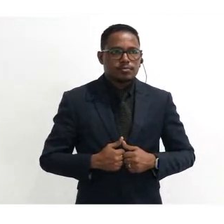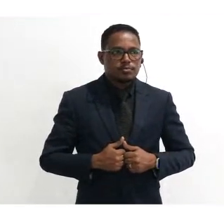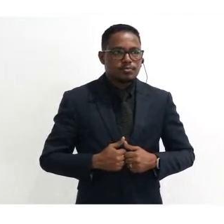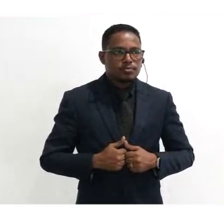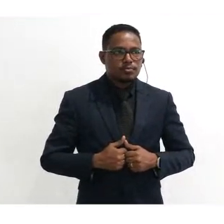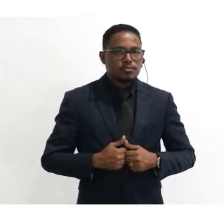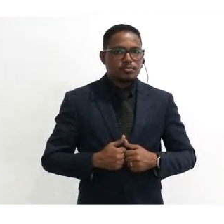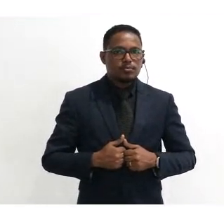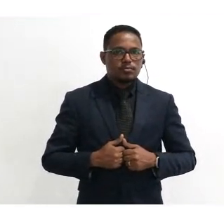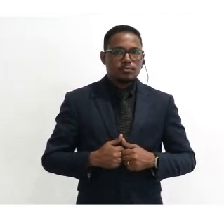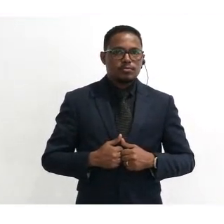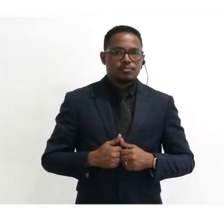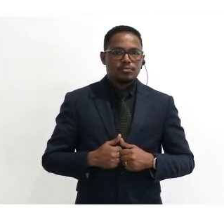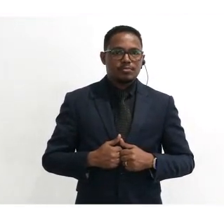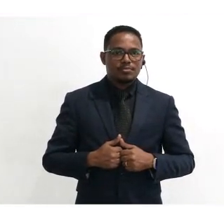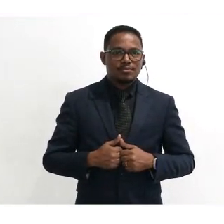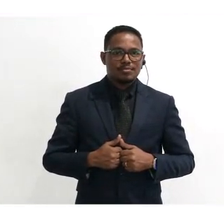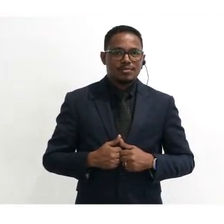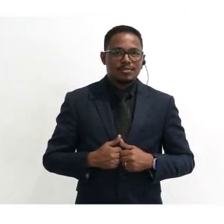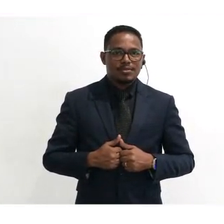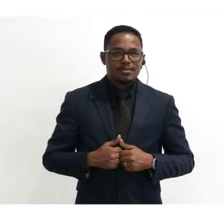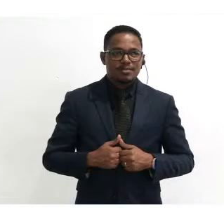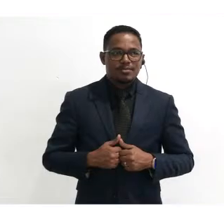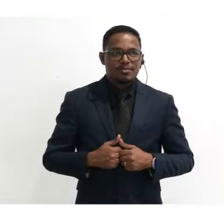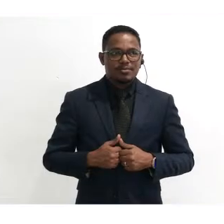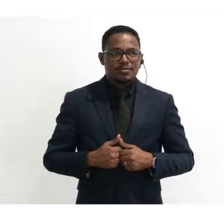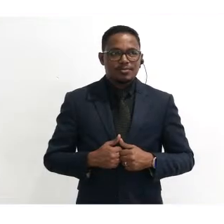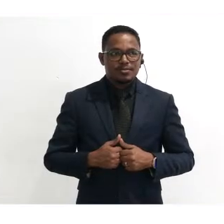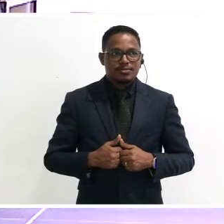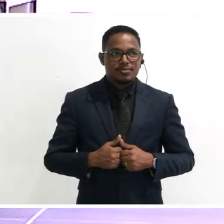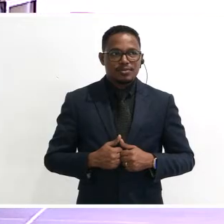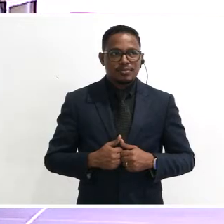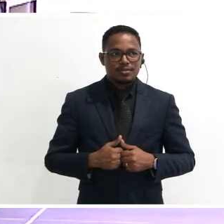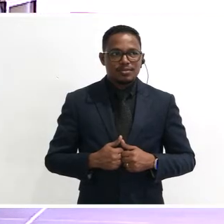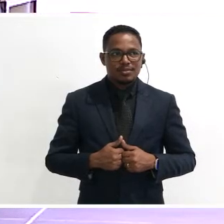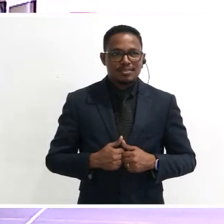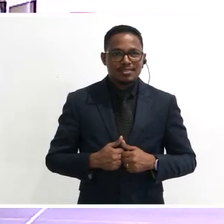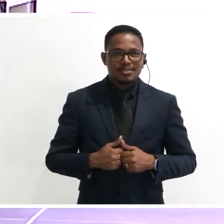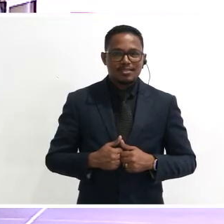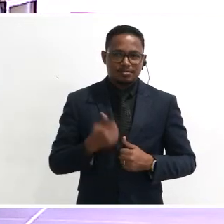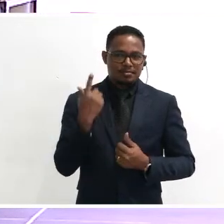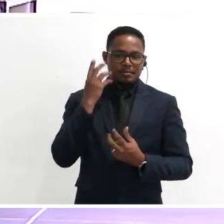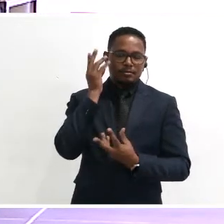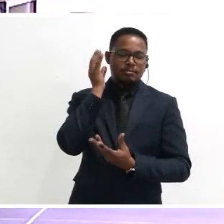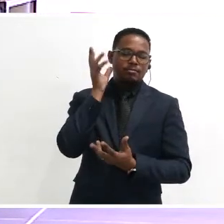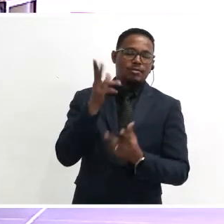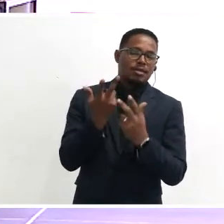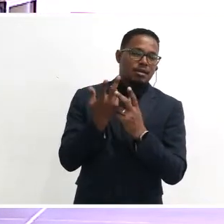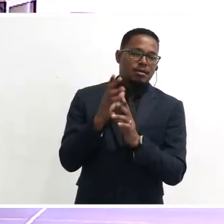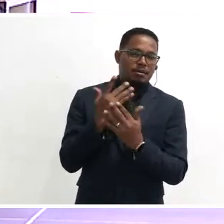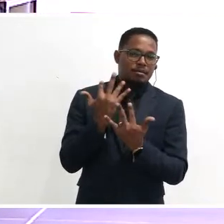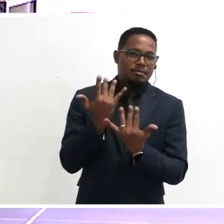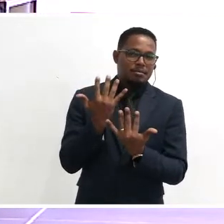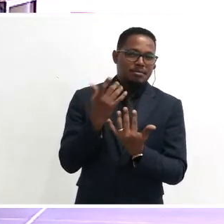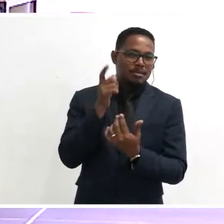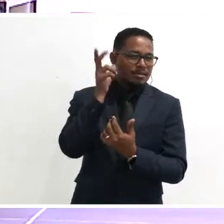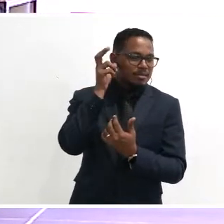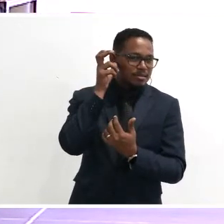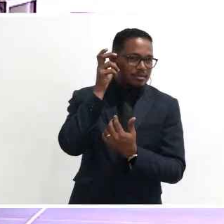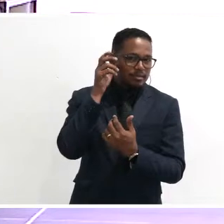Okay. Okay. It wasn't working at the start. Okay.